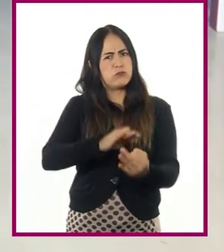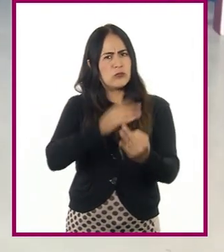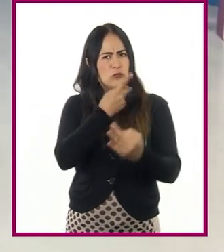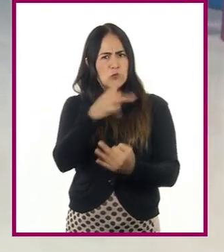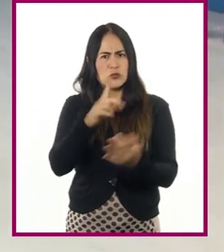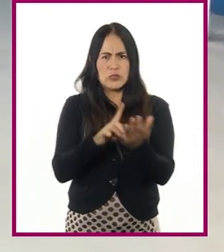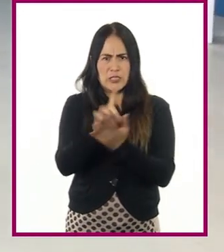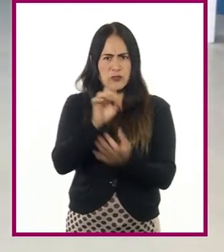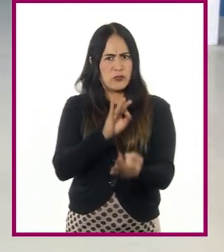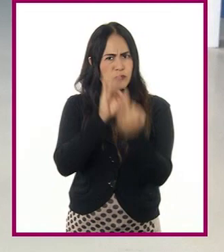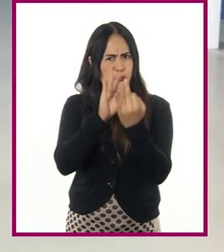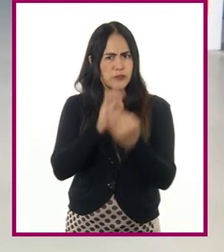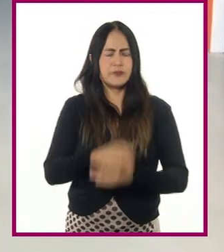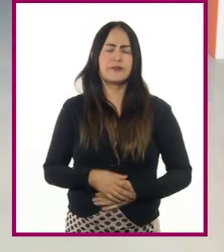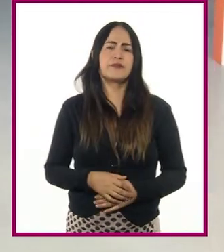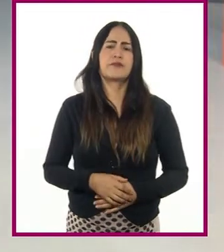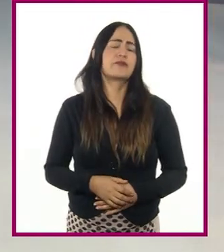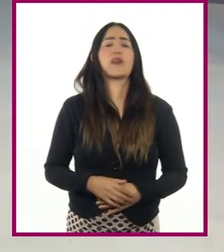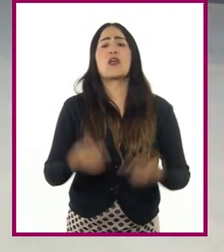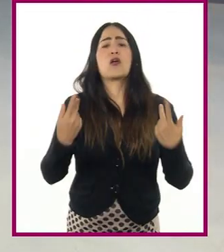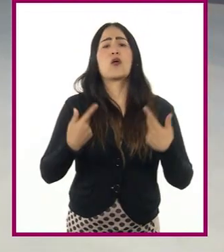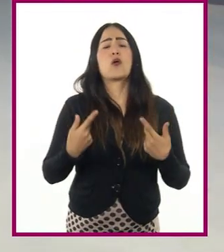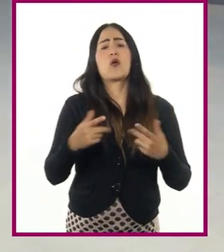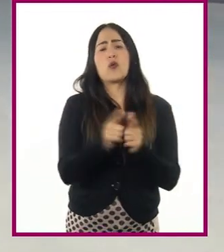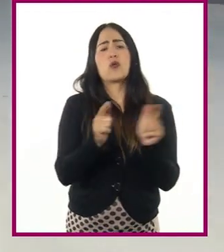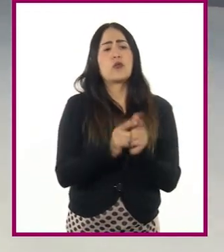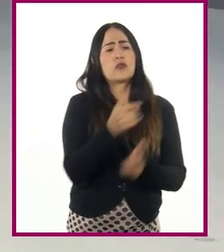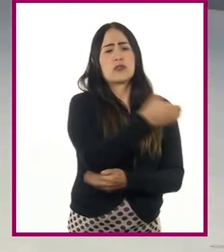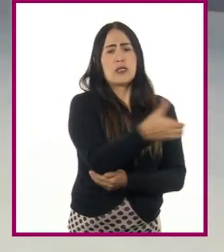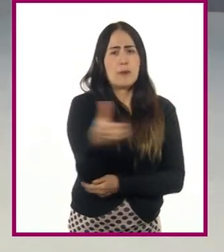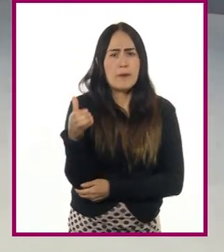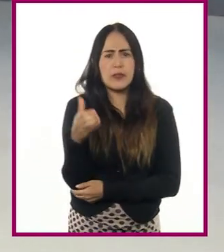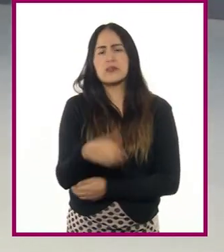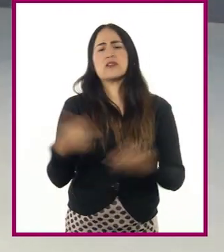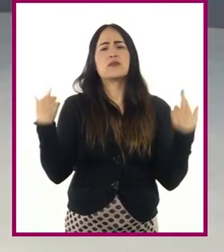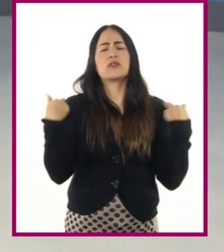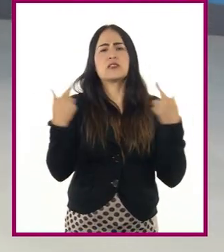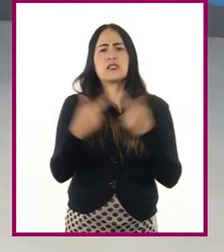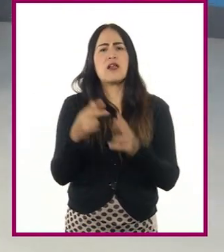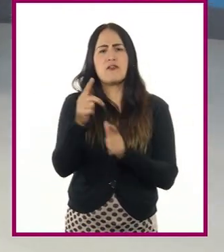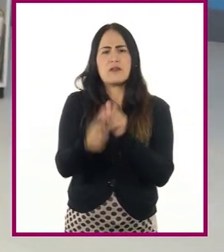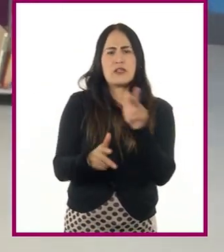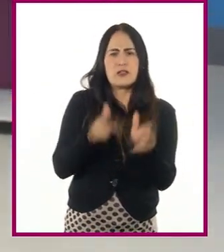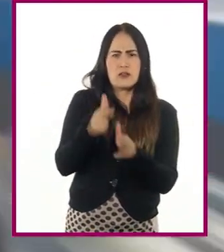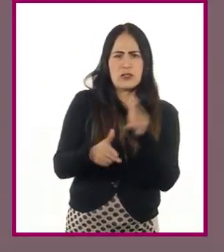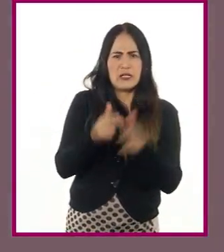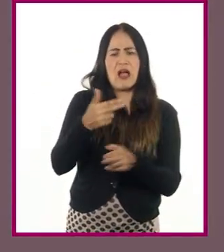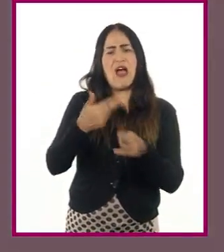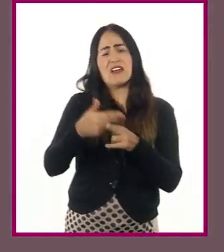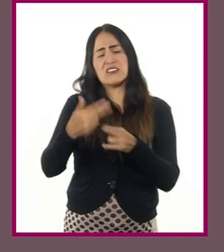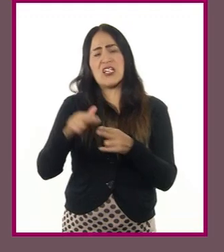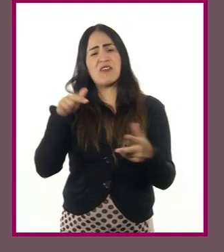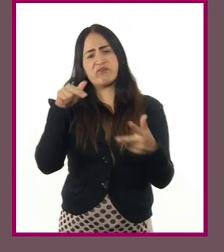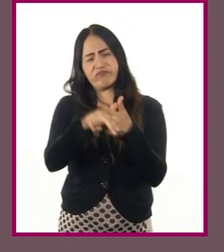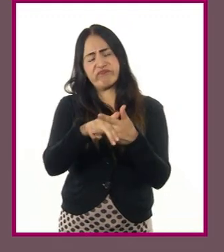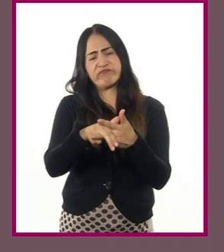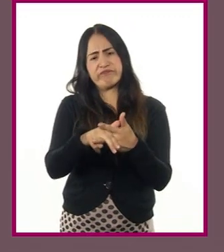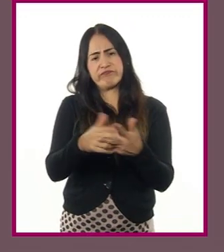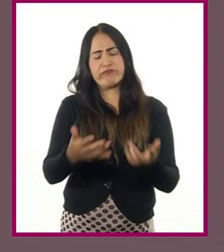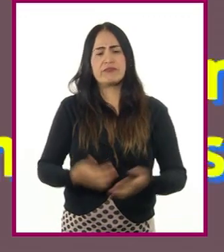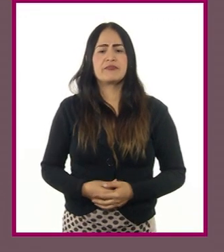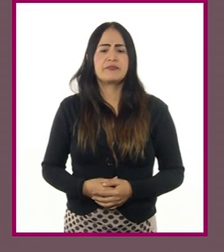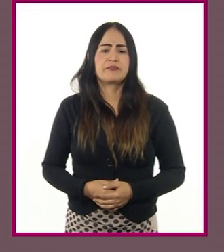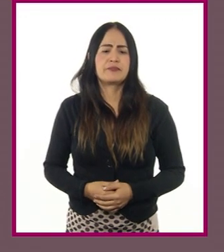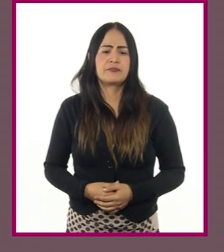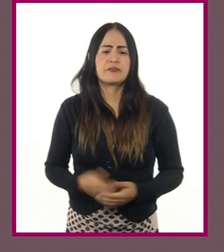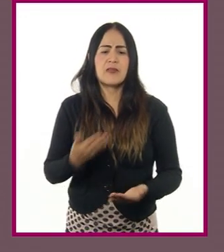Continuó apoyando a grupos campesinos, la lucha ferrocarrilera y magisterial, hasta ser asesinado. Ahora